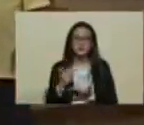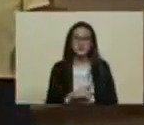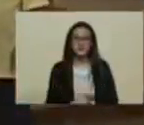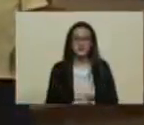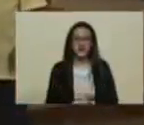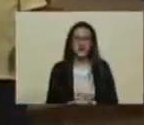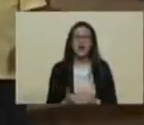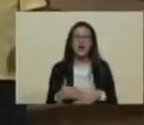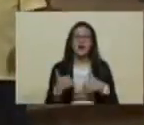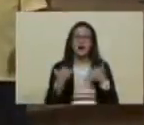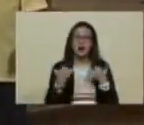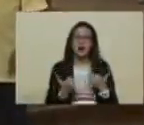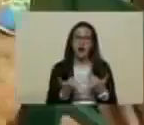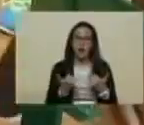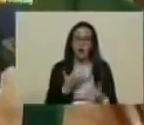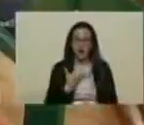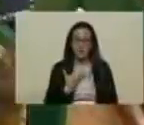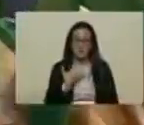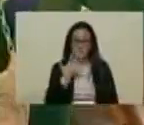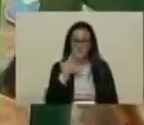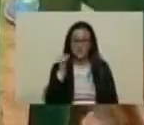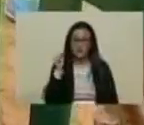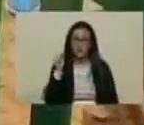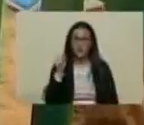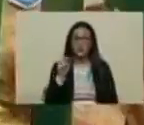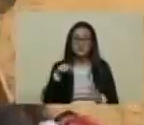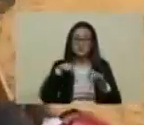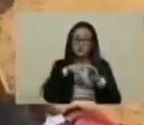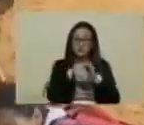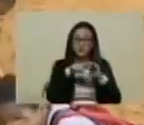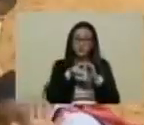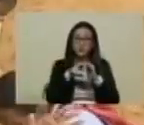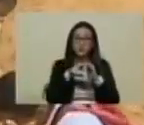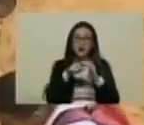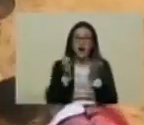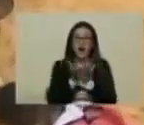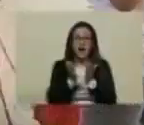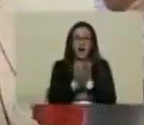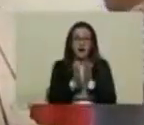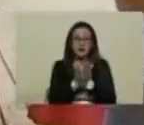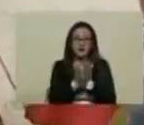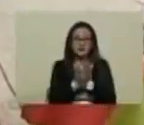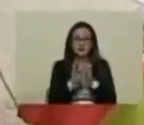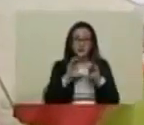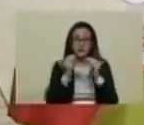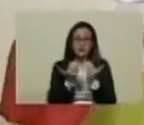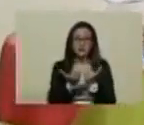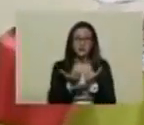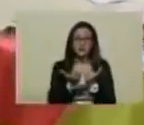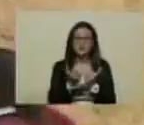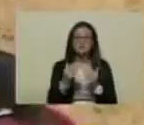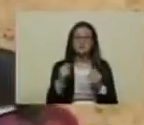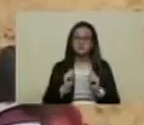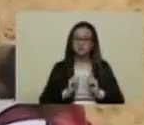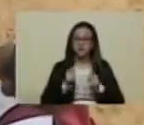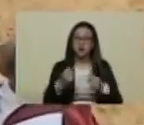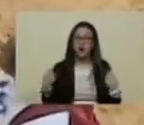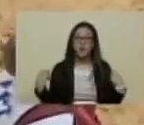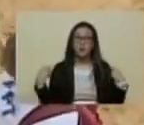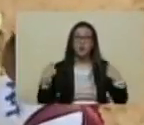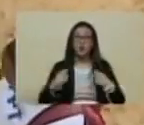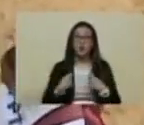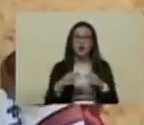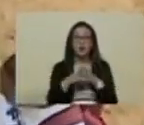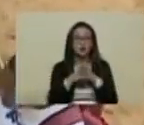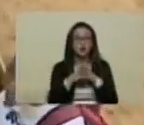Vamos a pasar ahora, presidente, a una de las aulas de clase, donde estamos haciendo la entrega de los morrales a todos